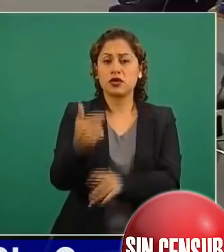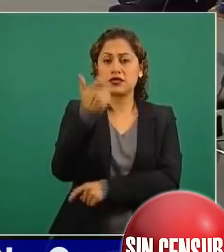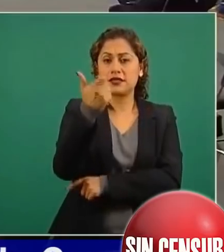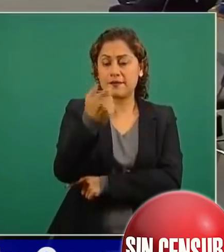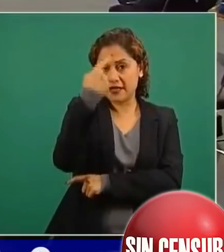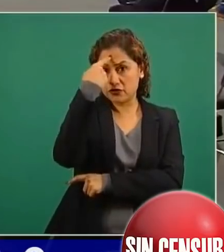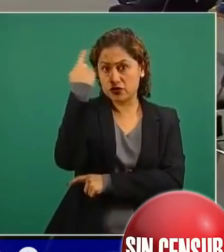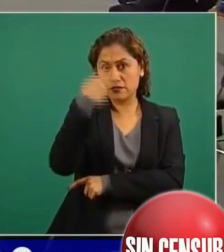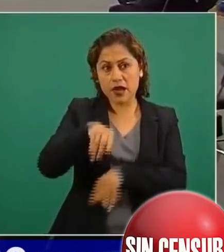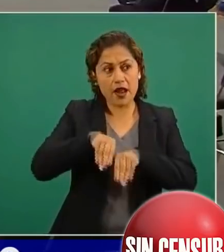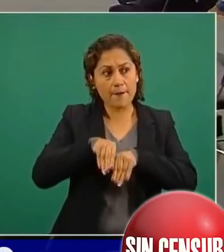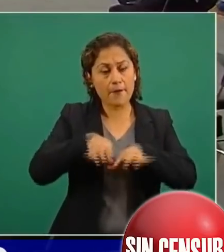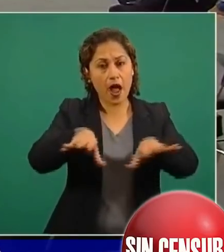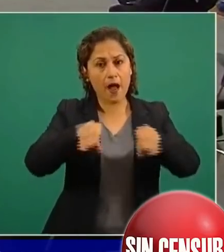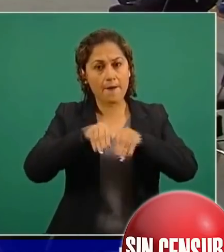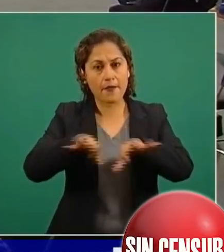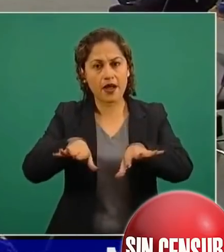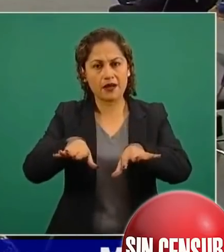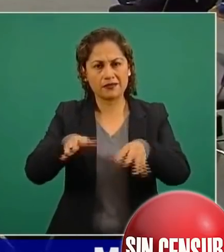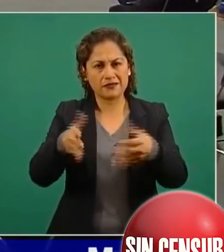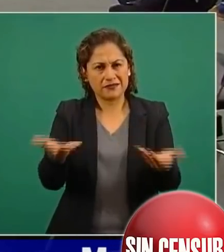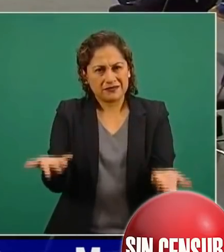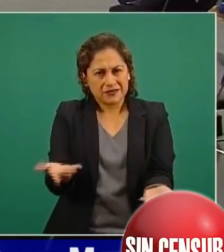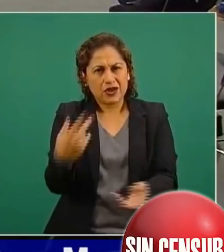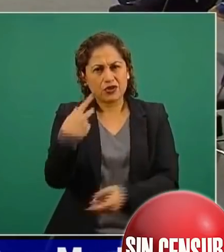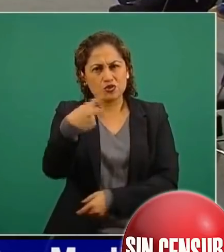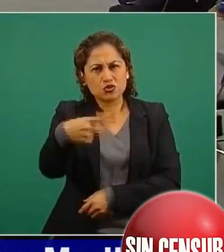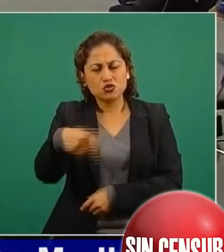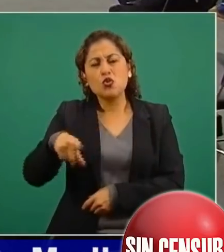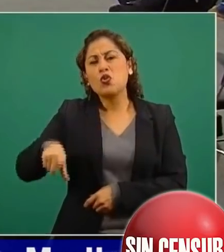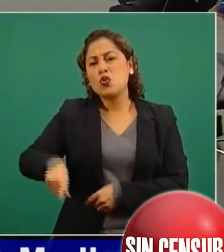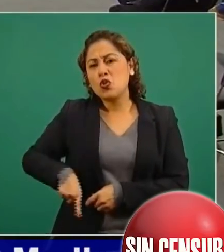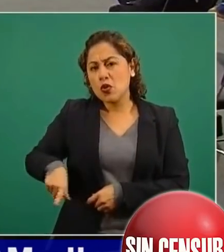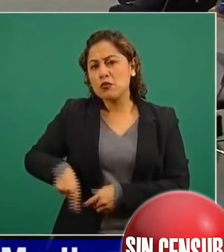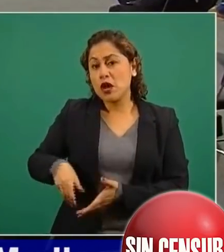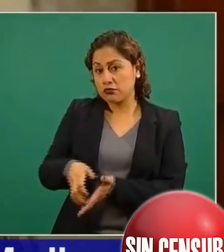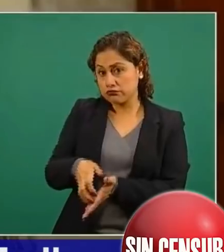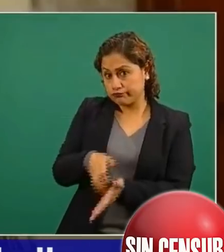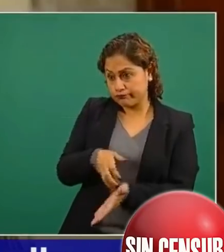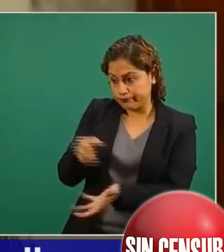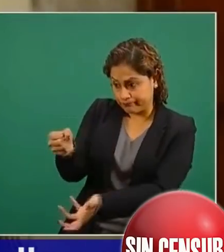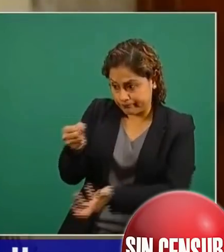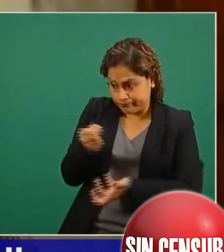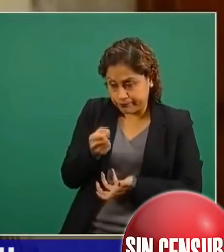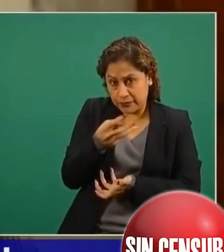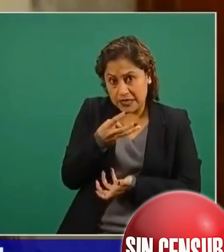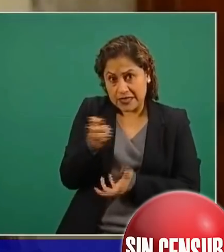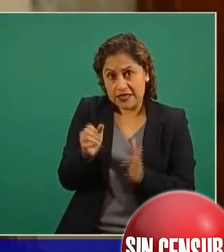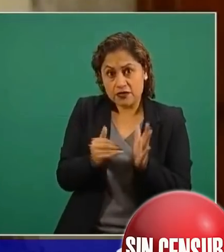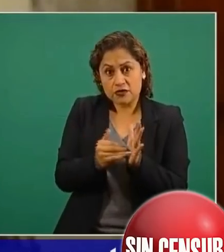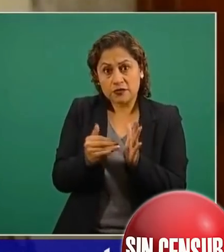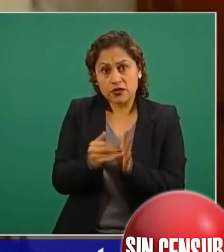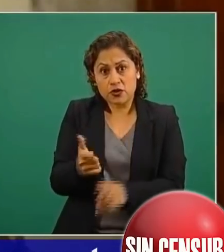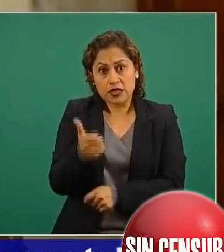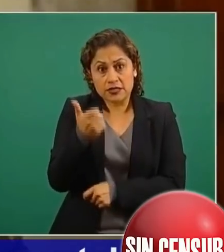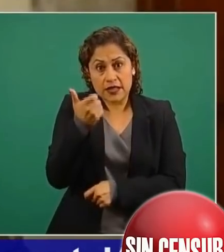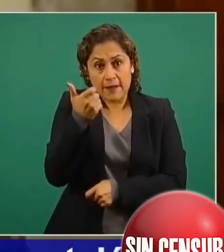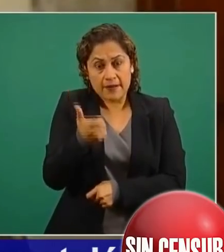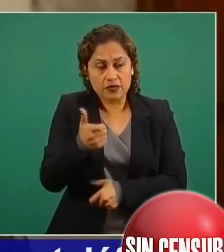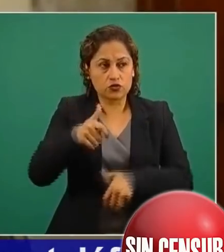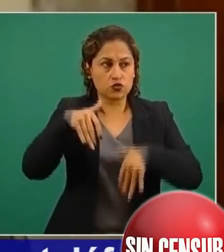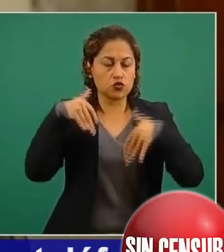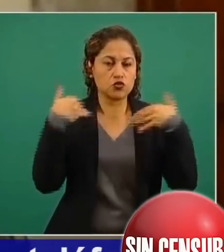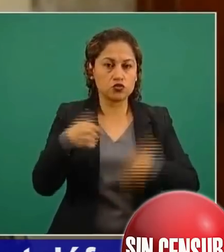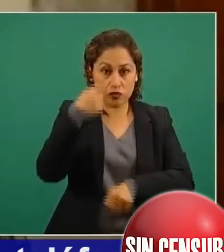¿Qué hacemos o qué haría usted, su gobierno, con 300 millones de pesos ahorita que estamos con el tema de la